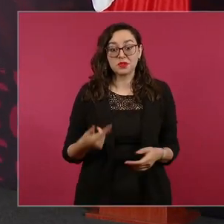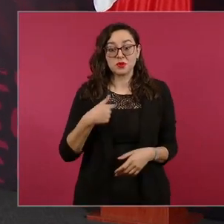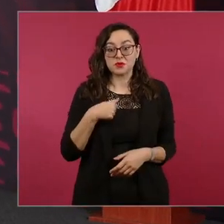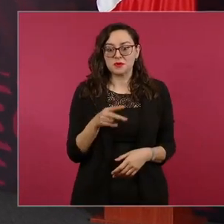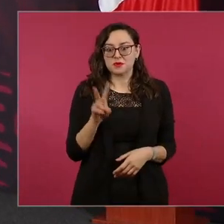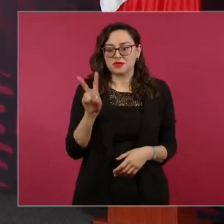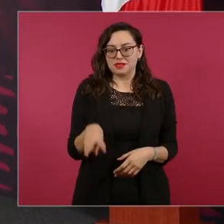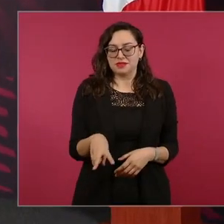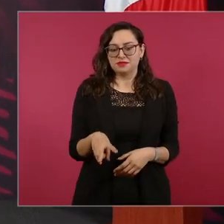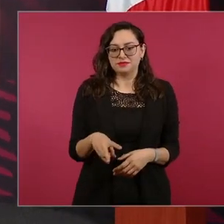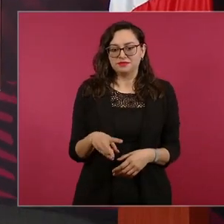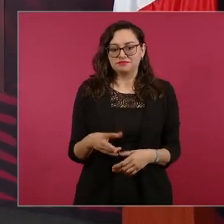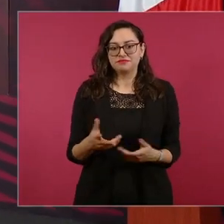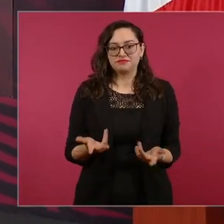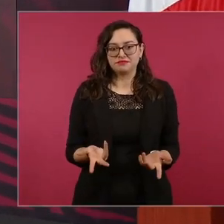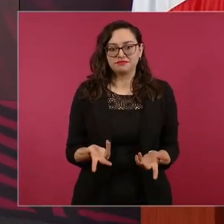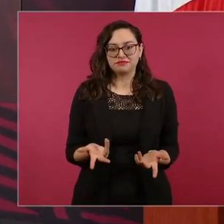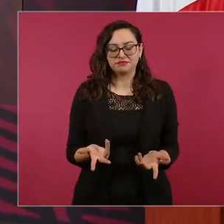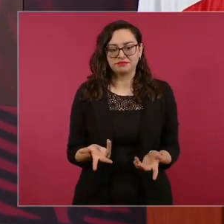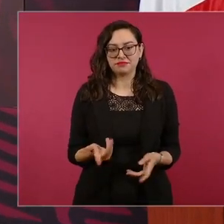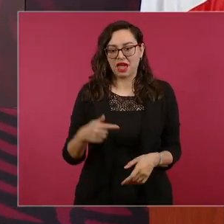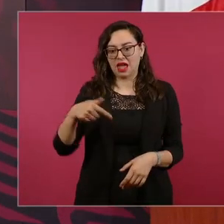porque tardamos mucho,